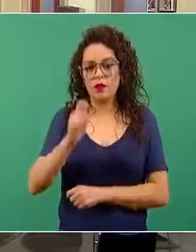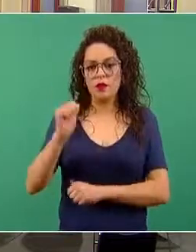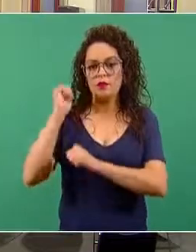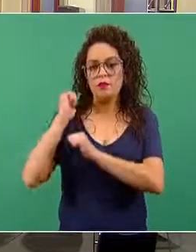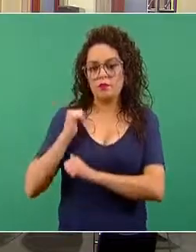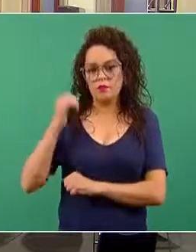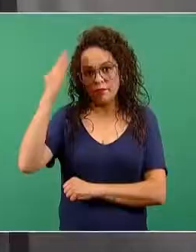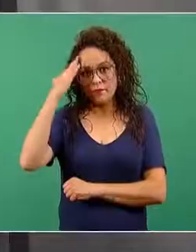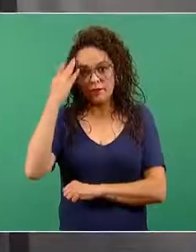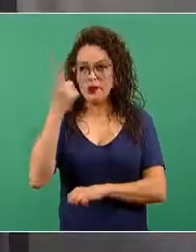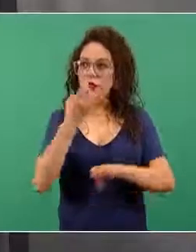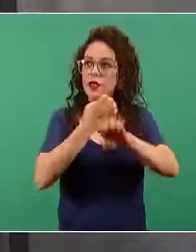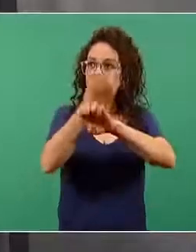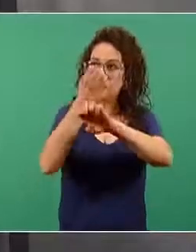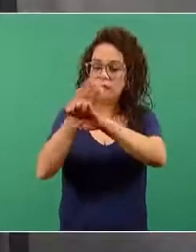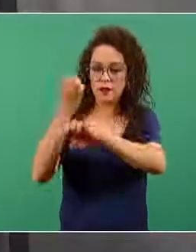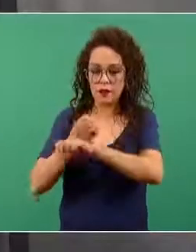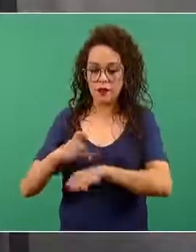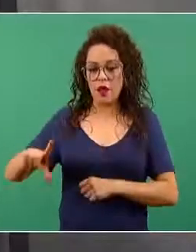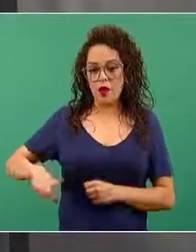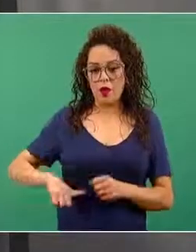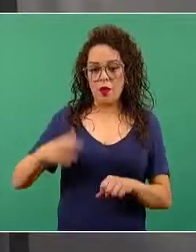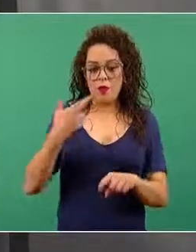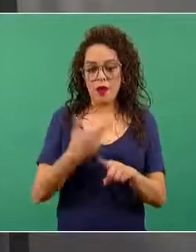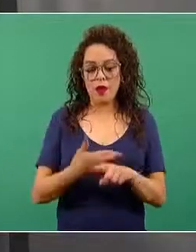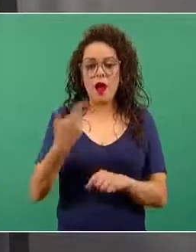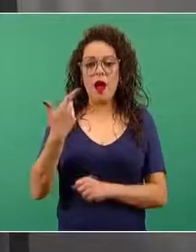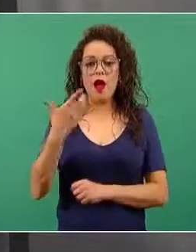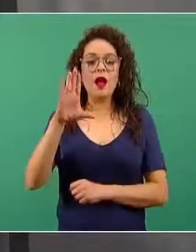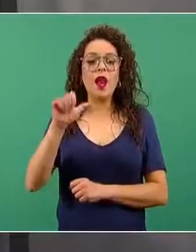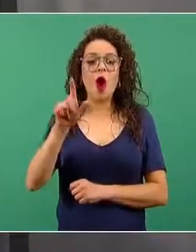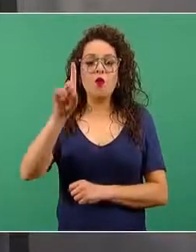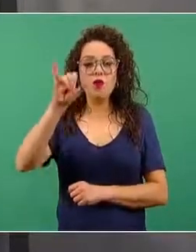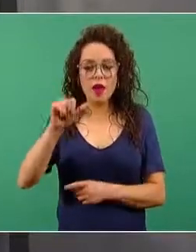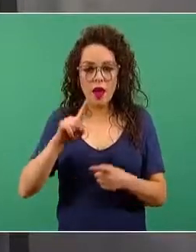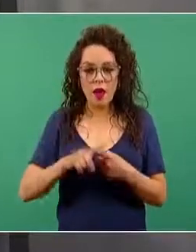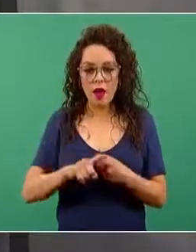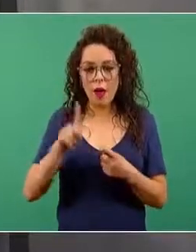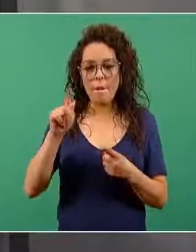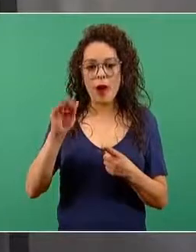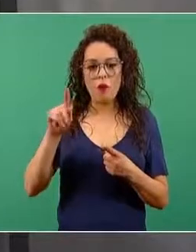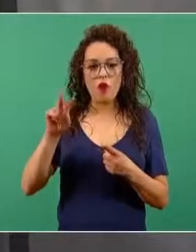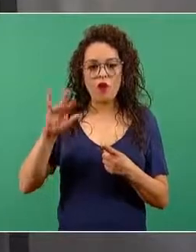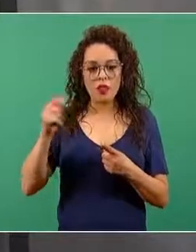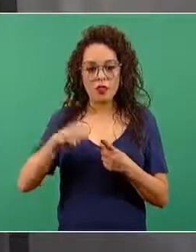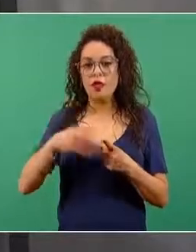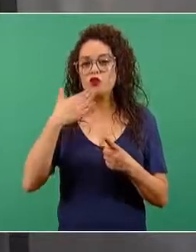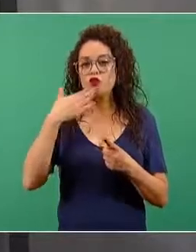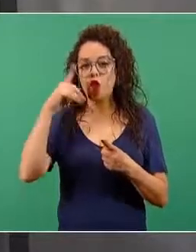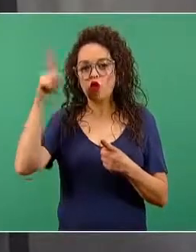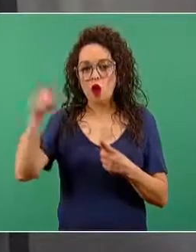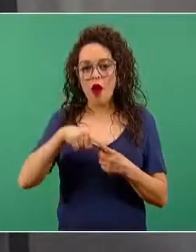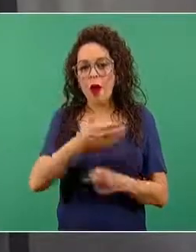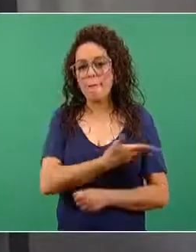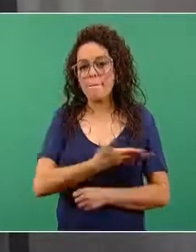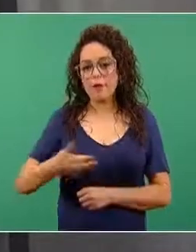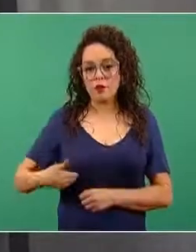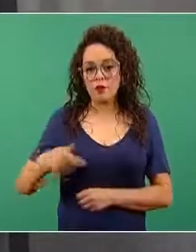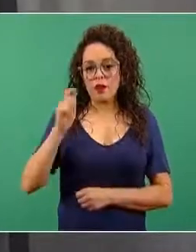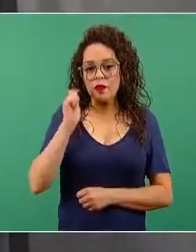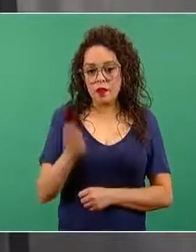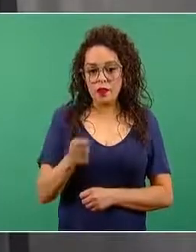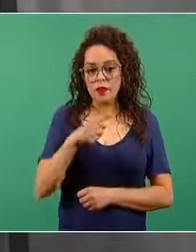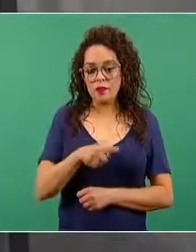ejecutivos estatales. La gobernadora Claudia Pavlovich, gobernadora de Sonora y presidenta de la Conferencia